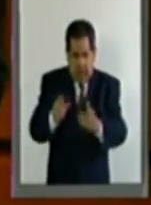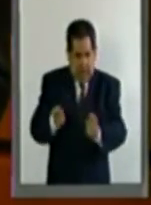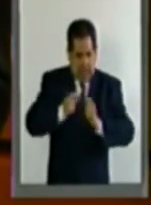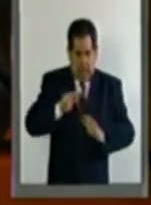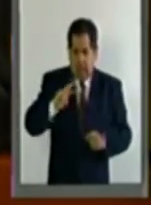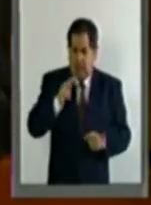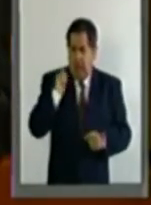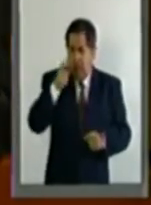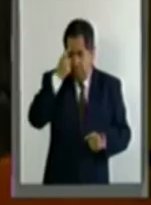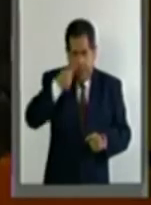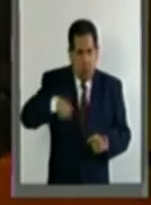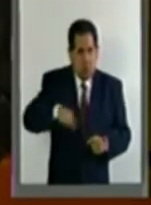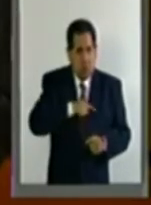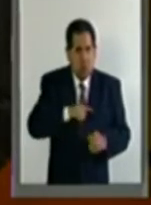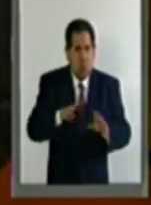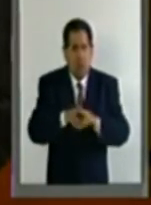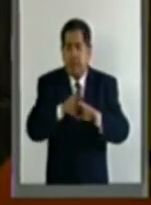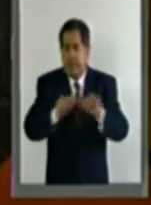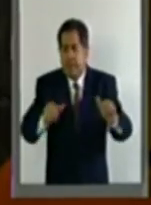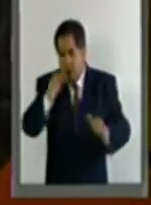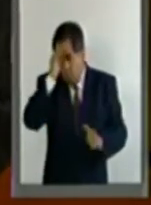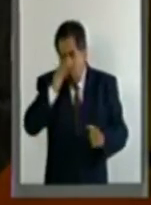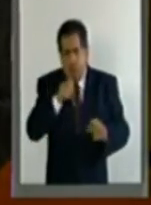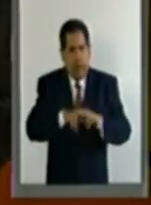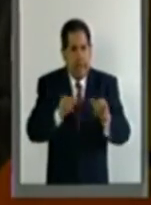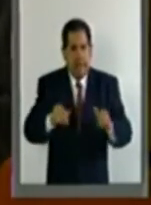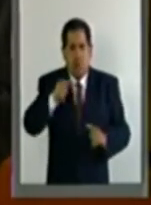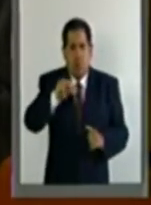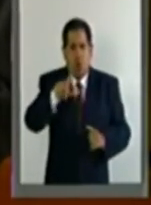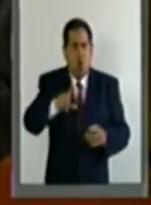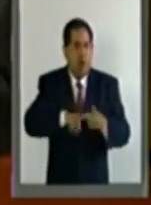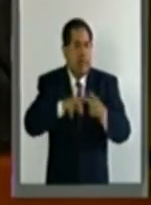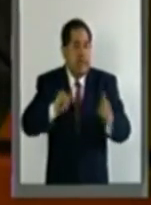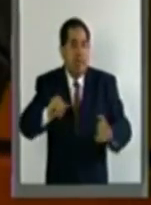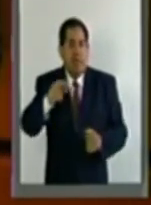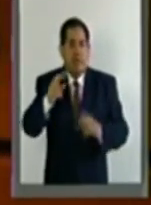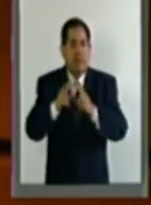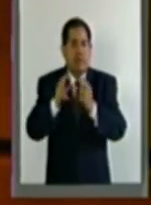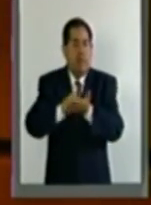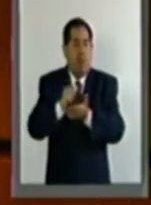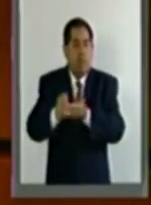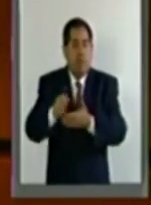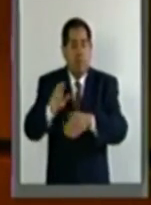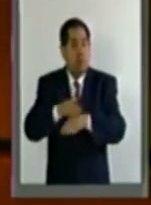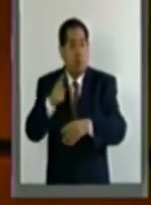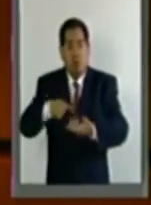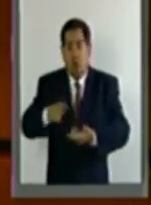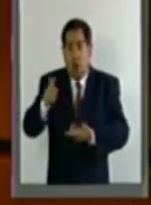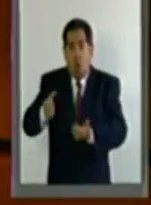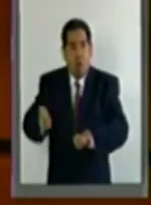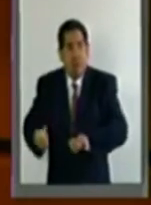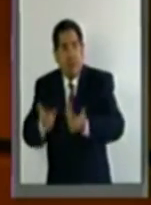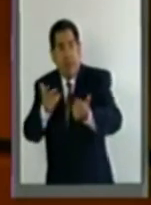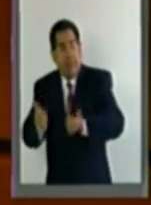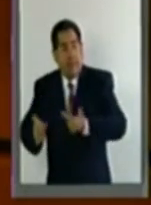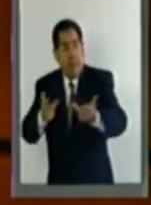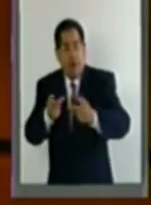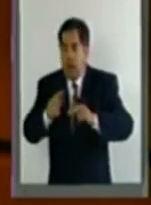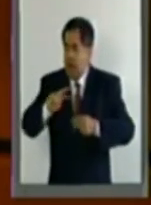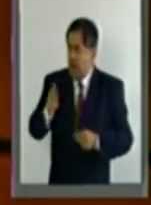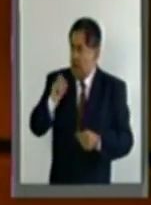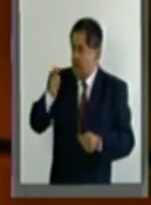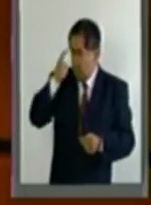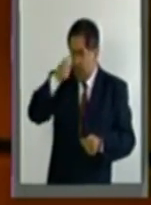como tampoco a Coahuila, a Nuevo León y a Tamaulipas, por las entregas de agua que hacen, que implican